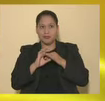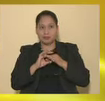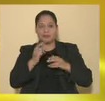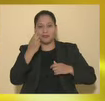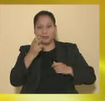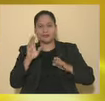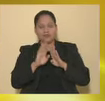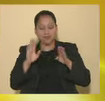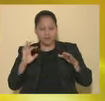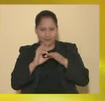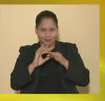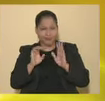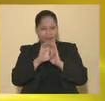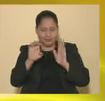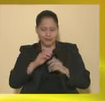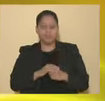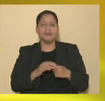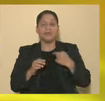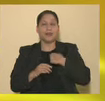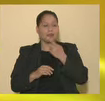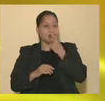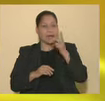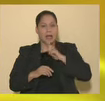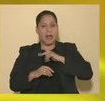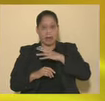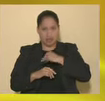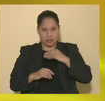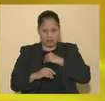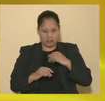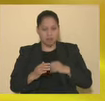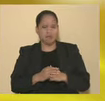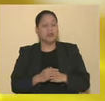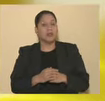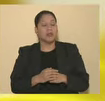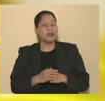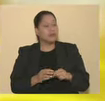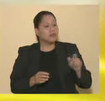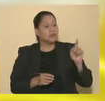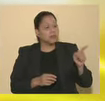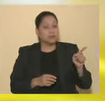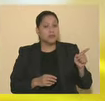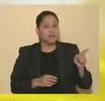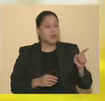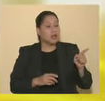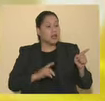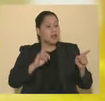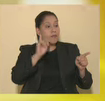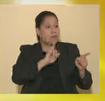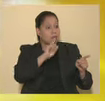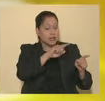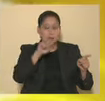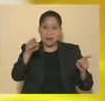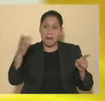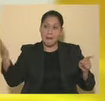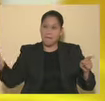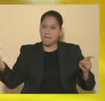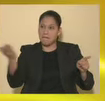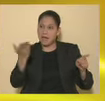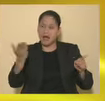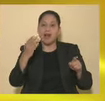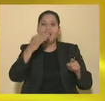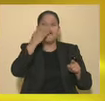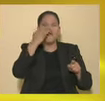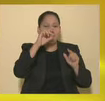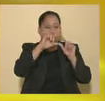congruencia. Ejemplo, yo no le puedo decir a mi hijo, no, a las mujeres no se les pega ni con el pétalo de